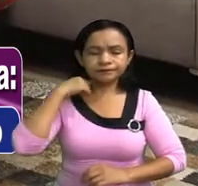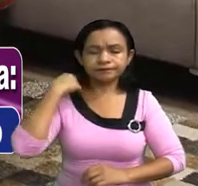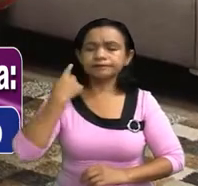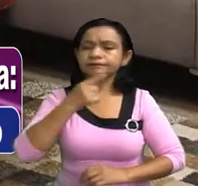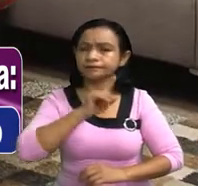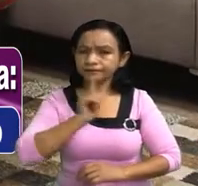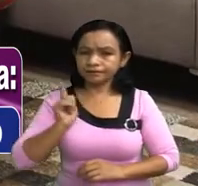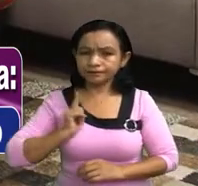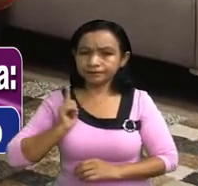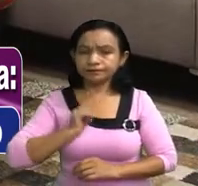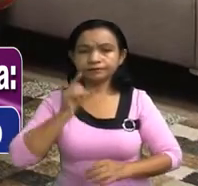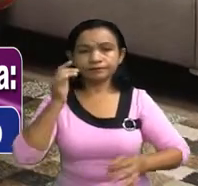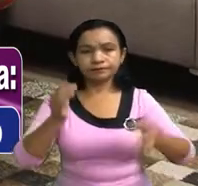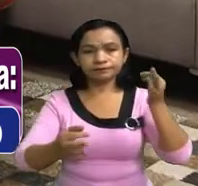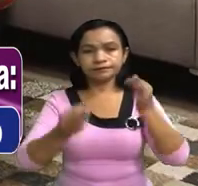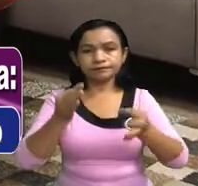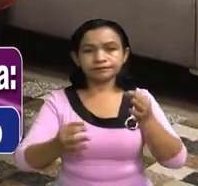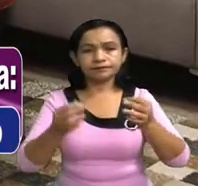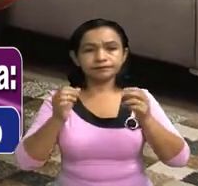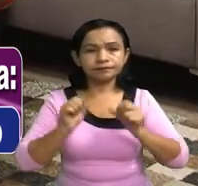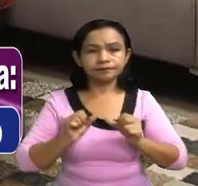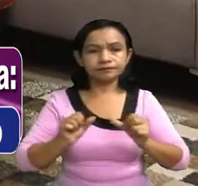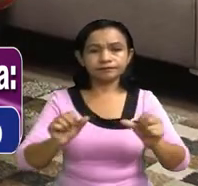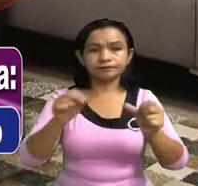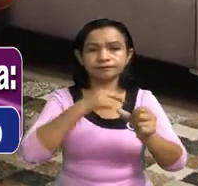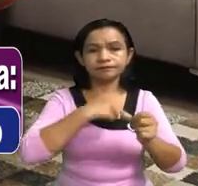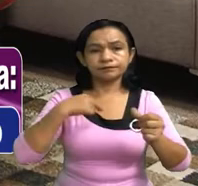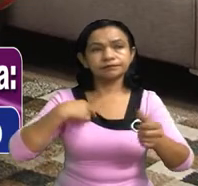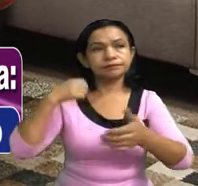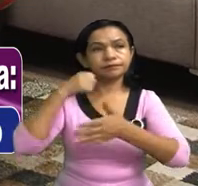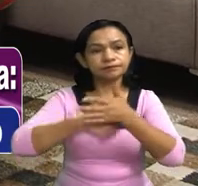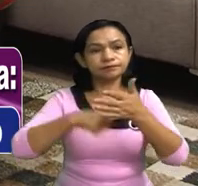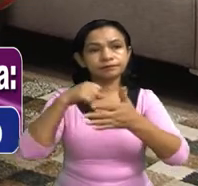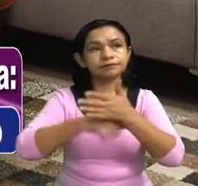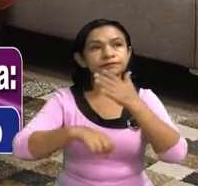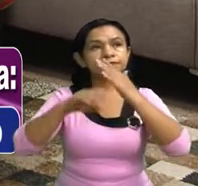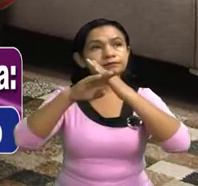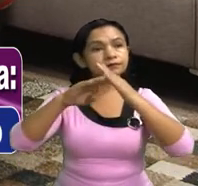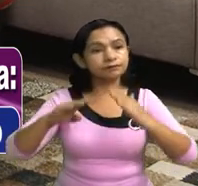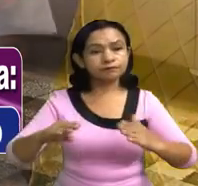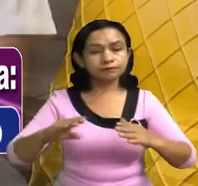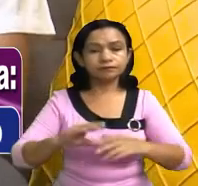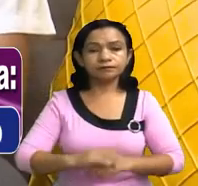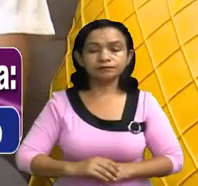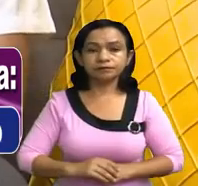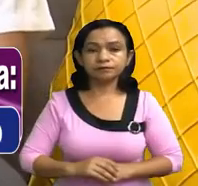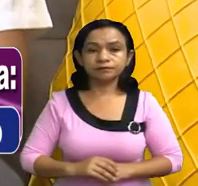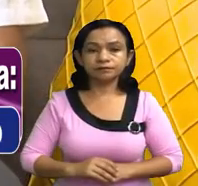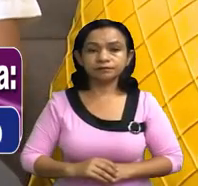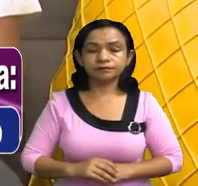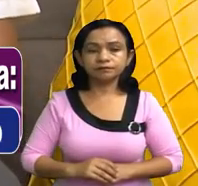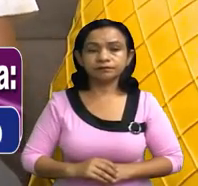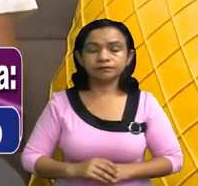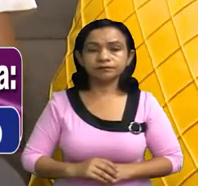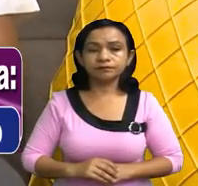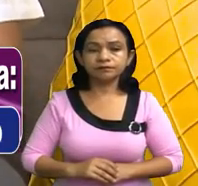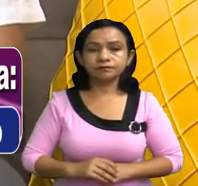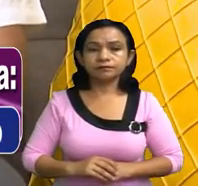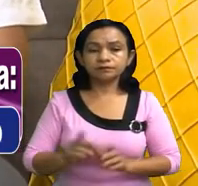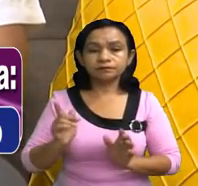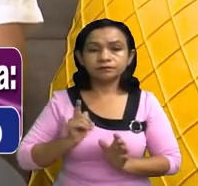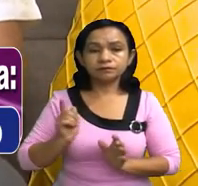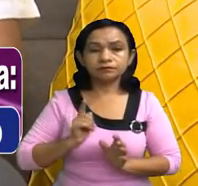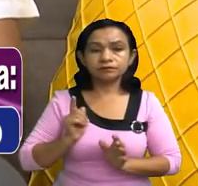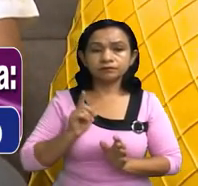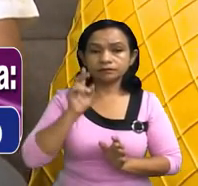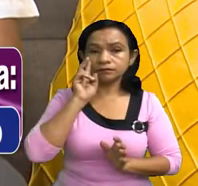justicia, va a seguir luchando por la paz. Bueno, don Tomás, tenemos en